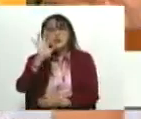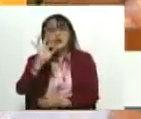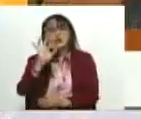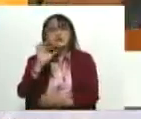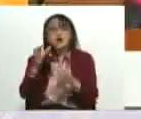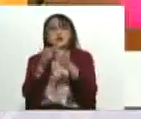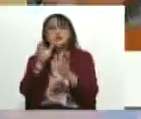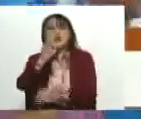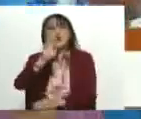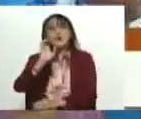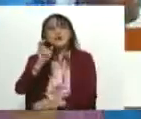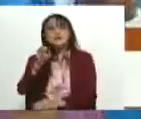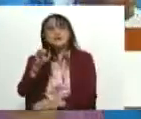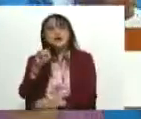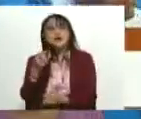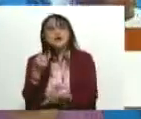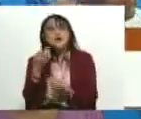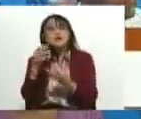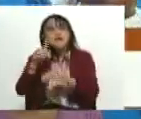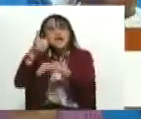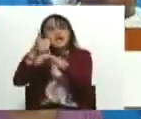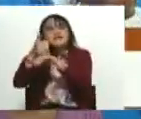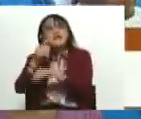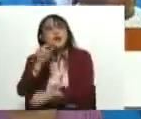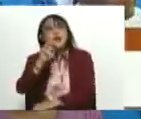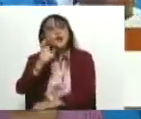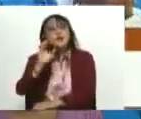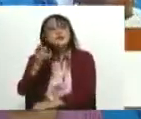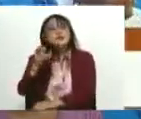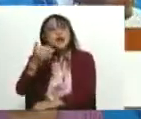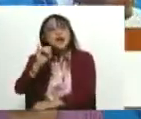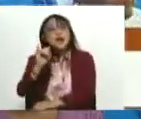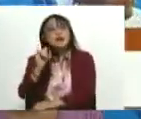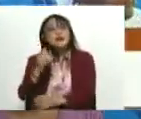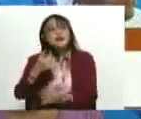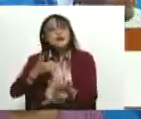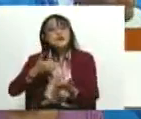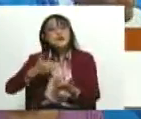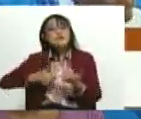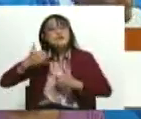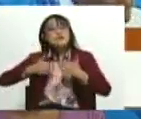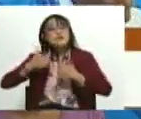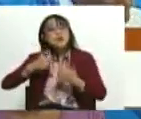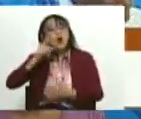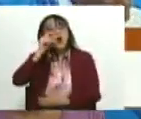VC. ¿Cuántas jefas de VC hay? ¿Cuál es el porcentaje de hombres y mujeres?